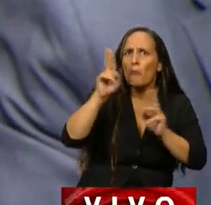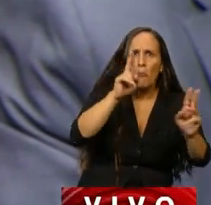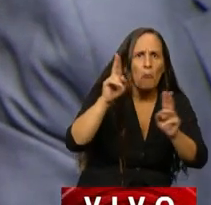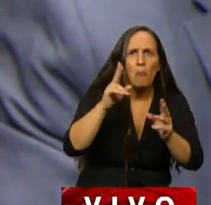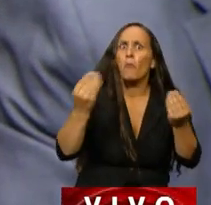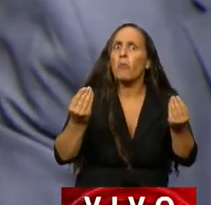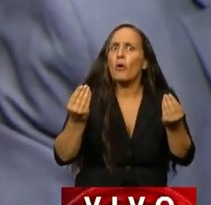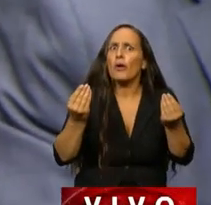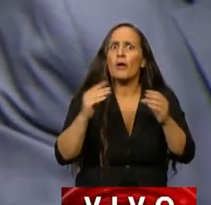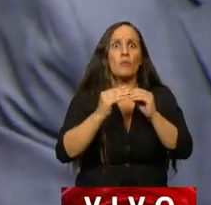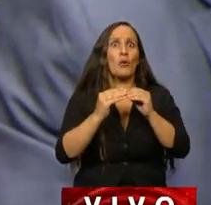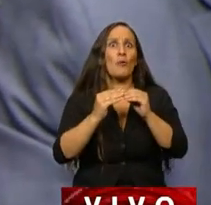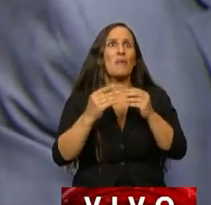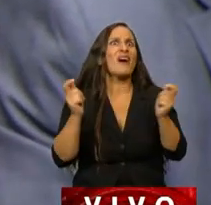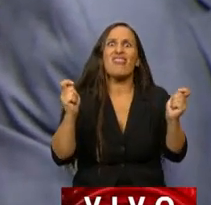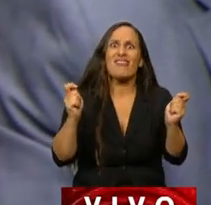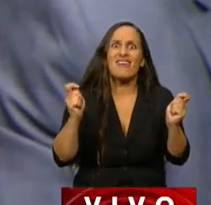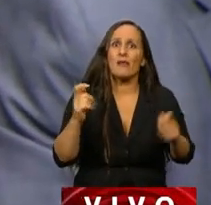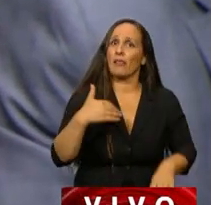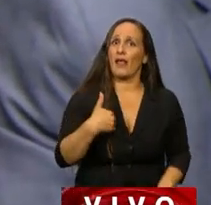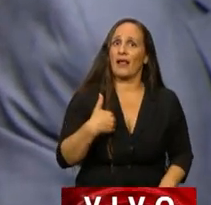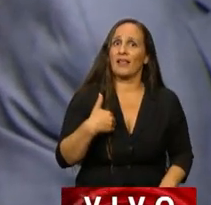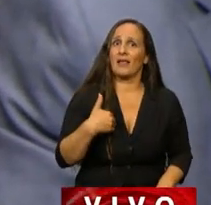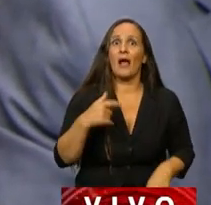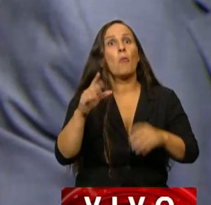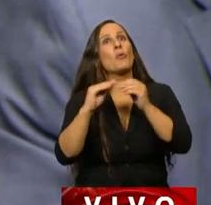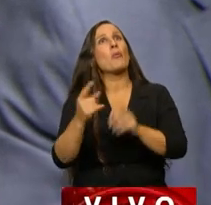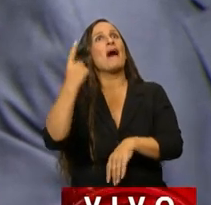este es un problema de la Argentina, no de un gobierno.